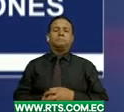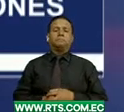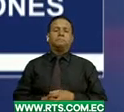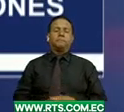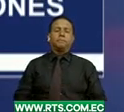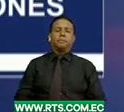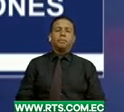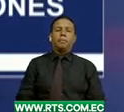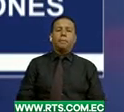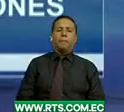rosero